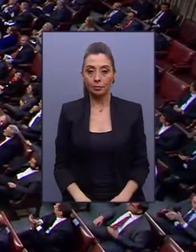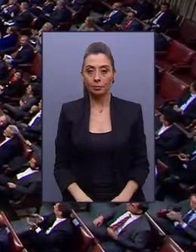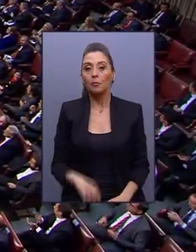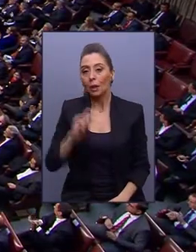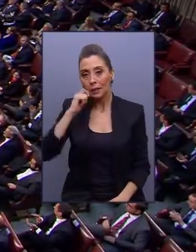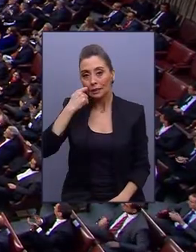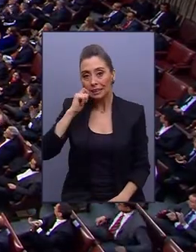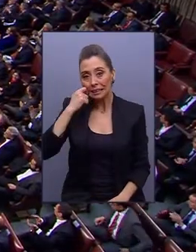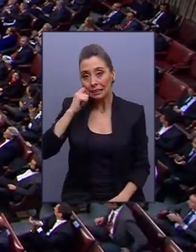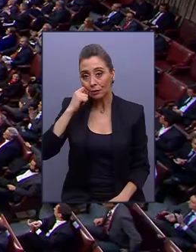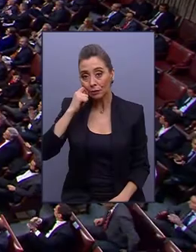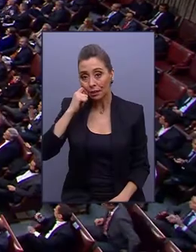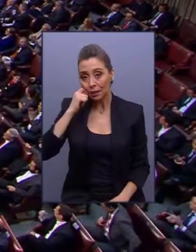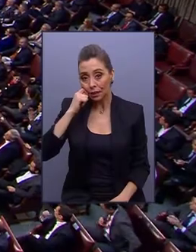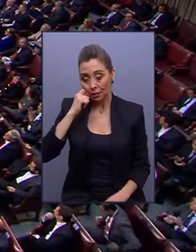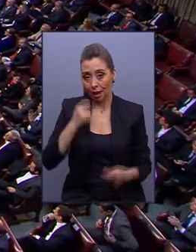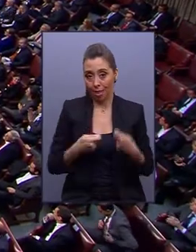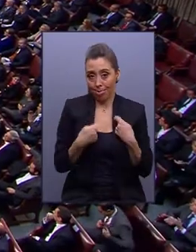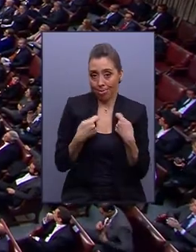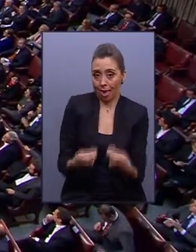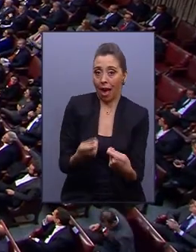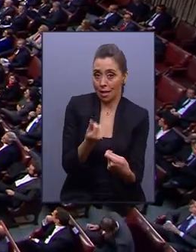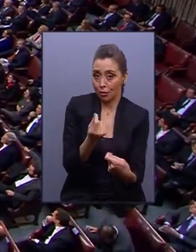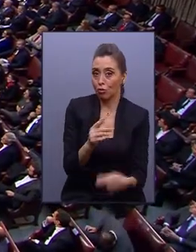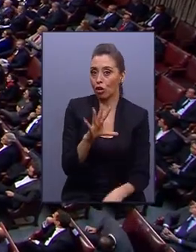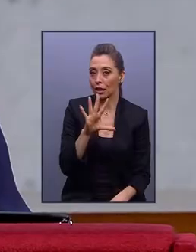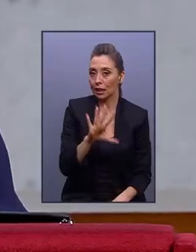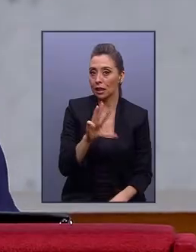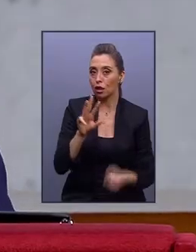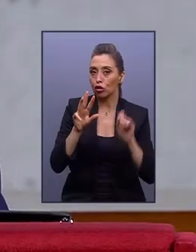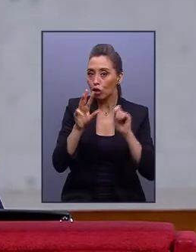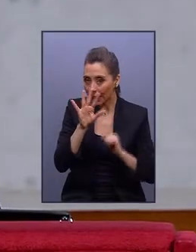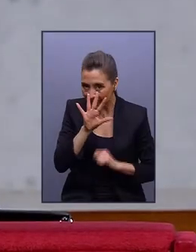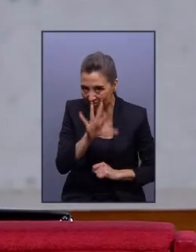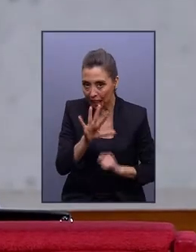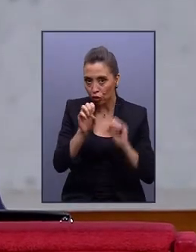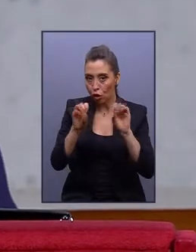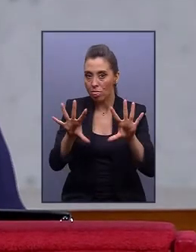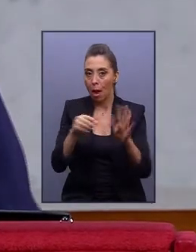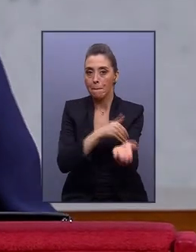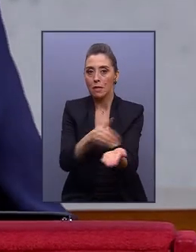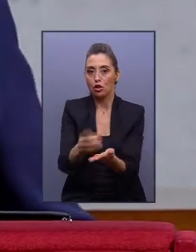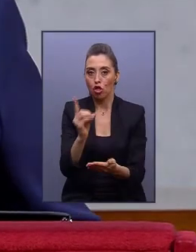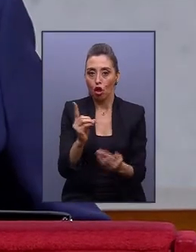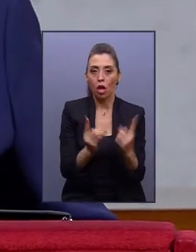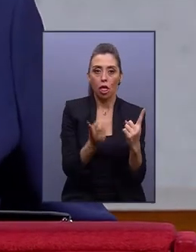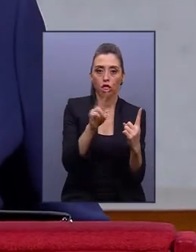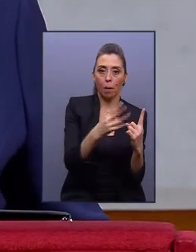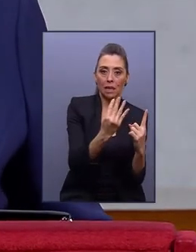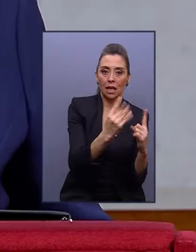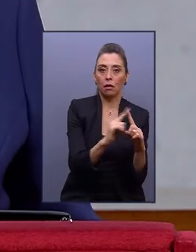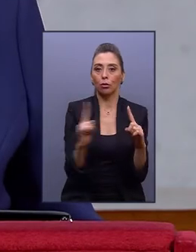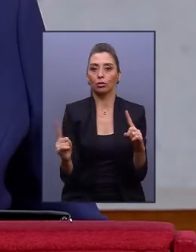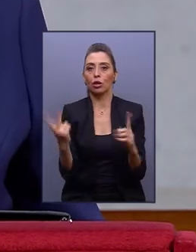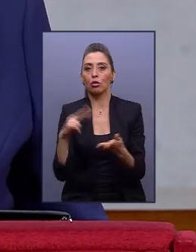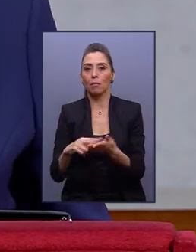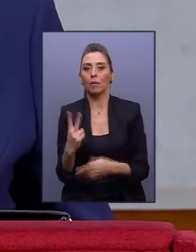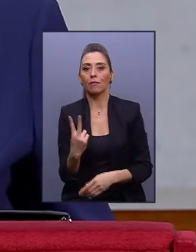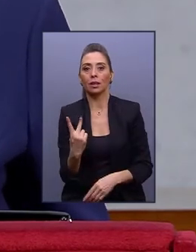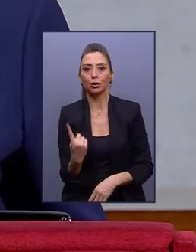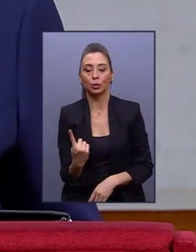implica una inversión de $510 millones entre 2014 y